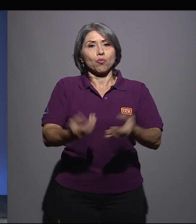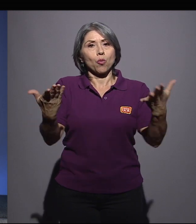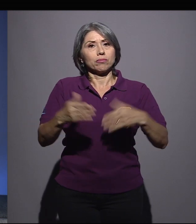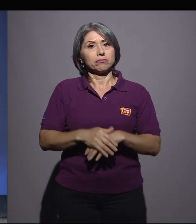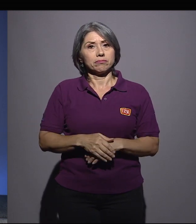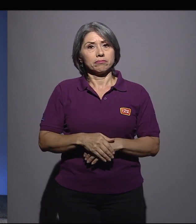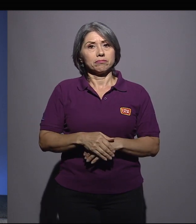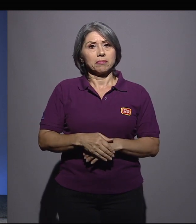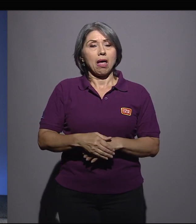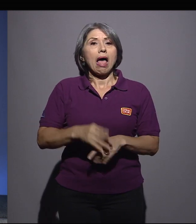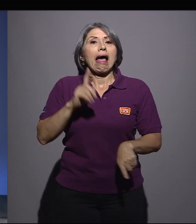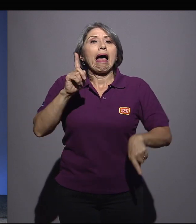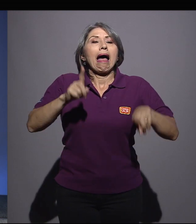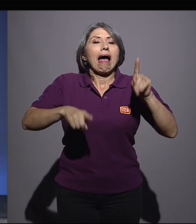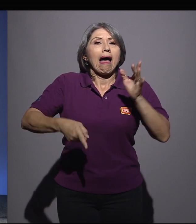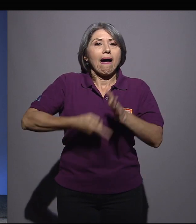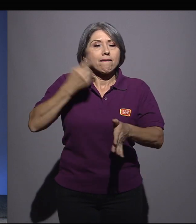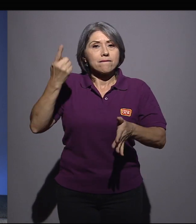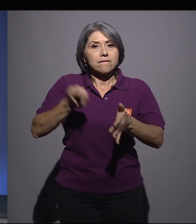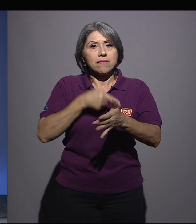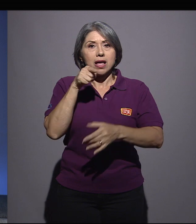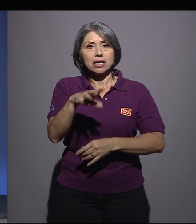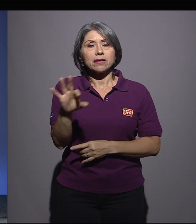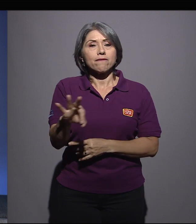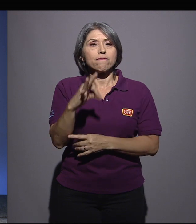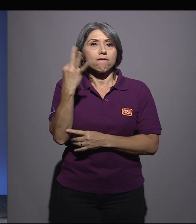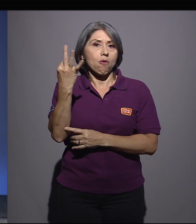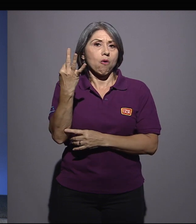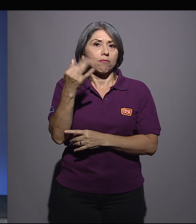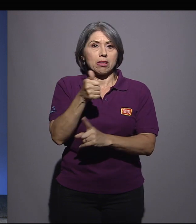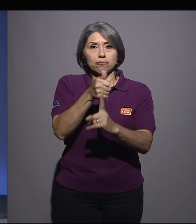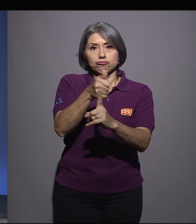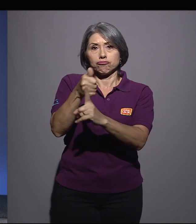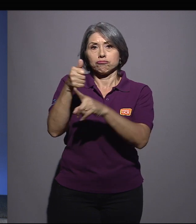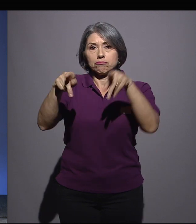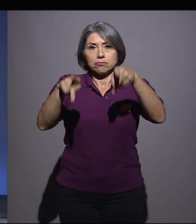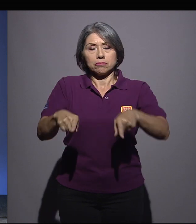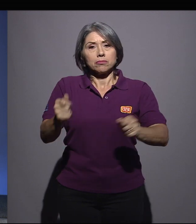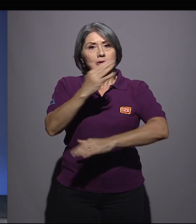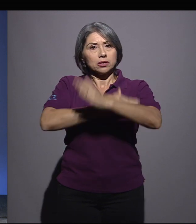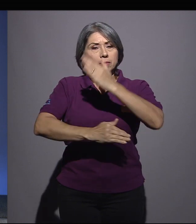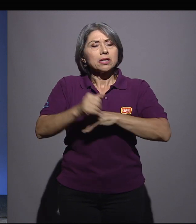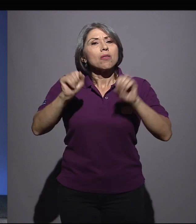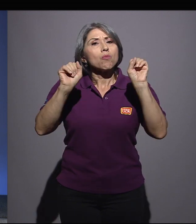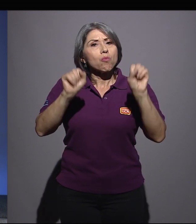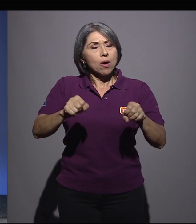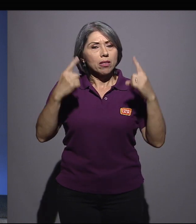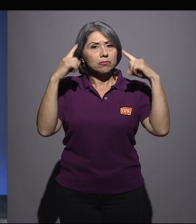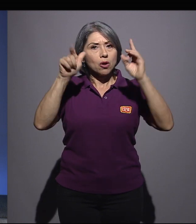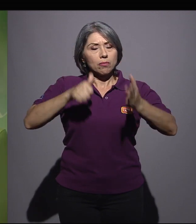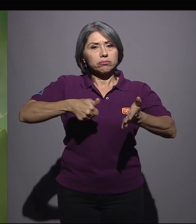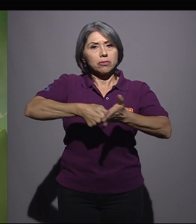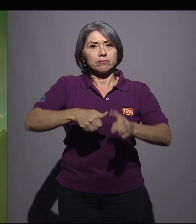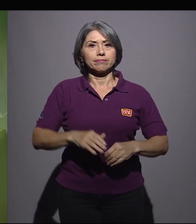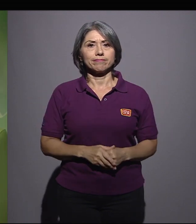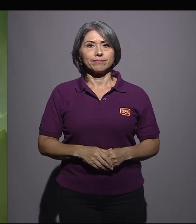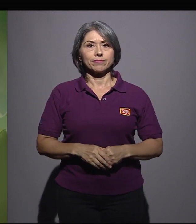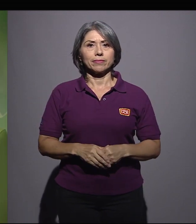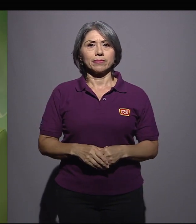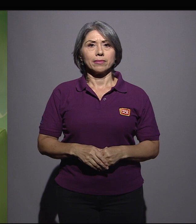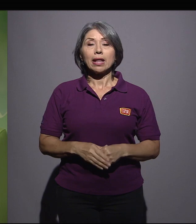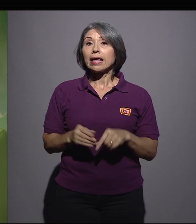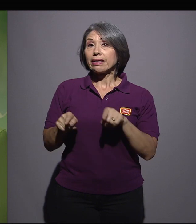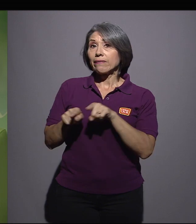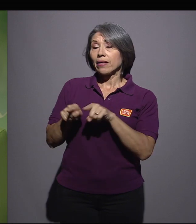son una manera para que las personas con discapacidad también puedan votar ese día. Y también, doña